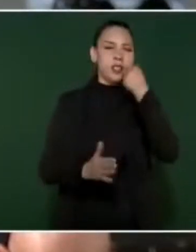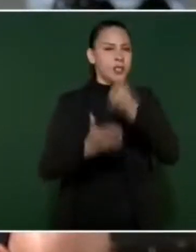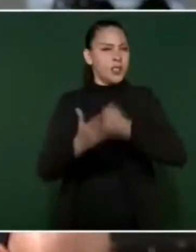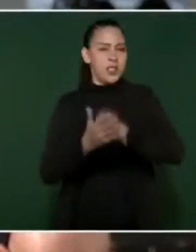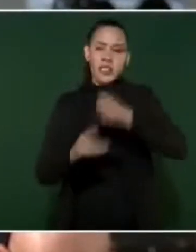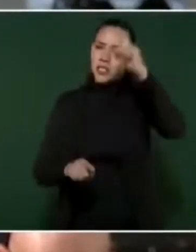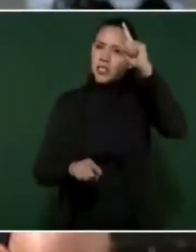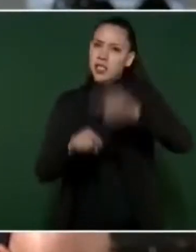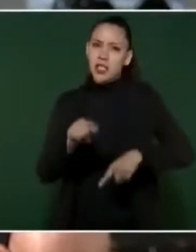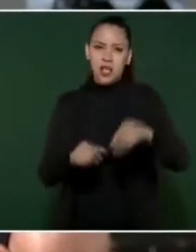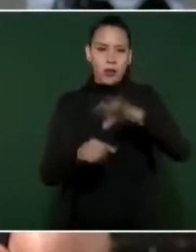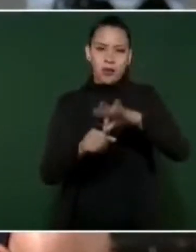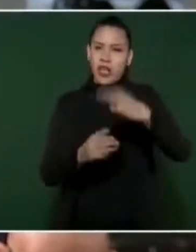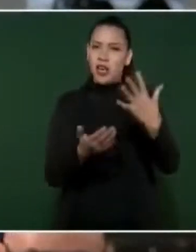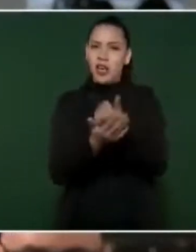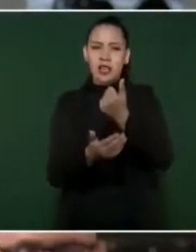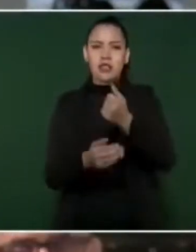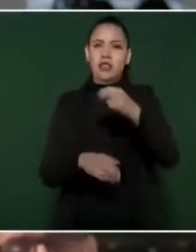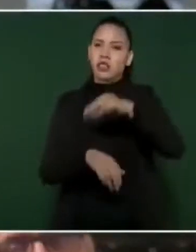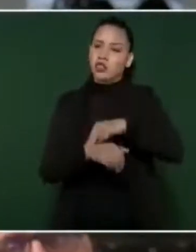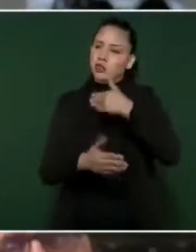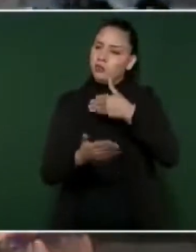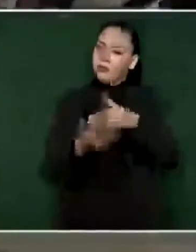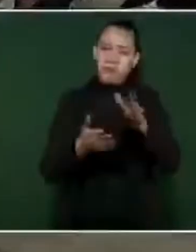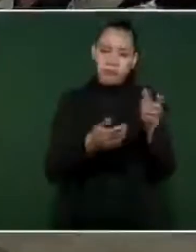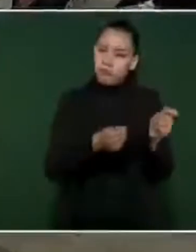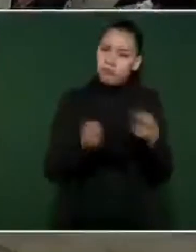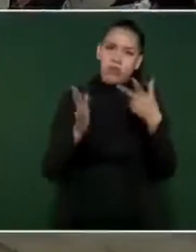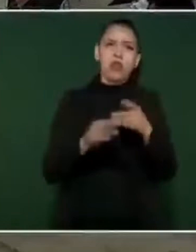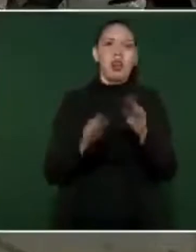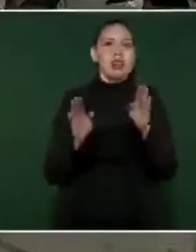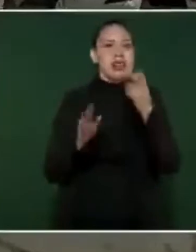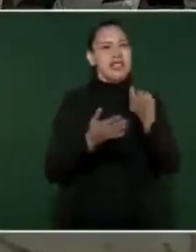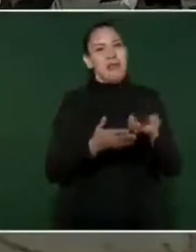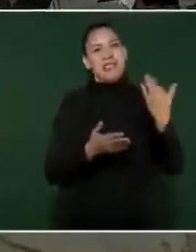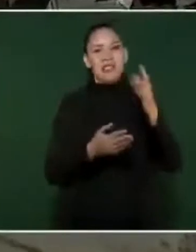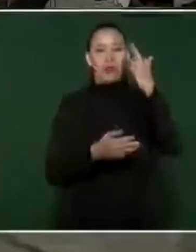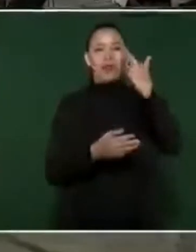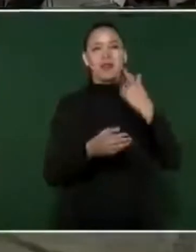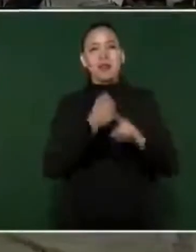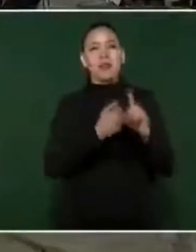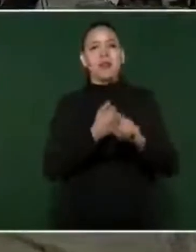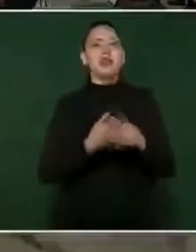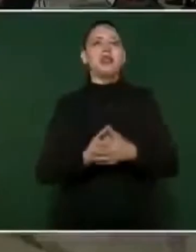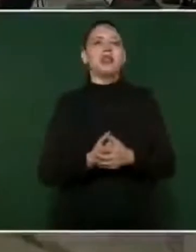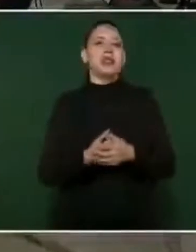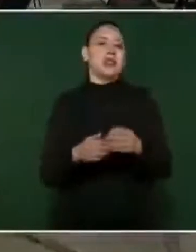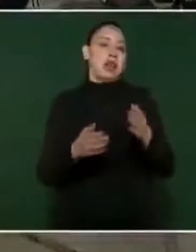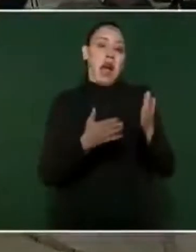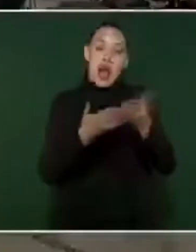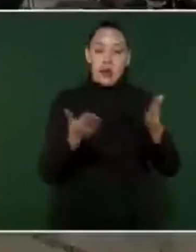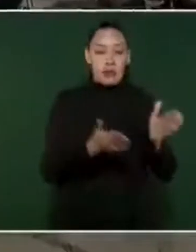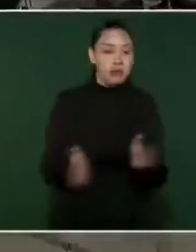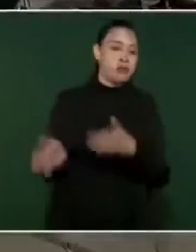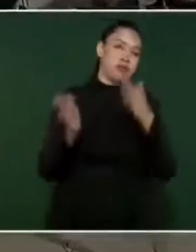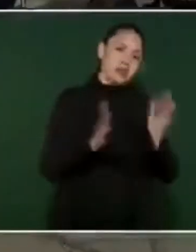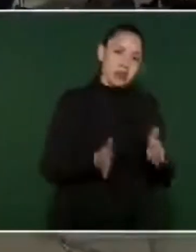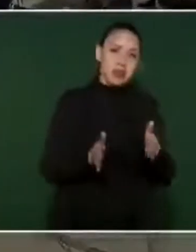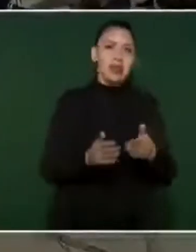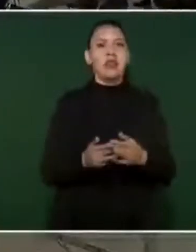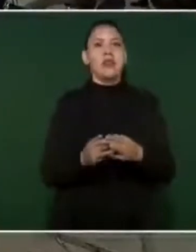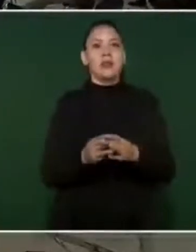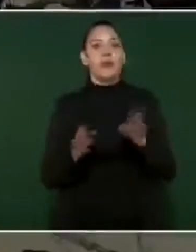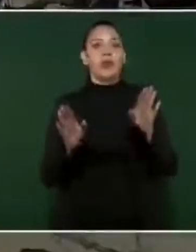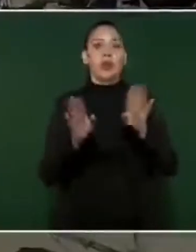de echar por la borda la elección aquí en el estado. Después de esto, pues sucede la